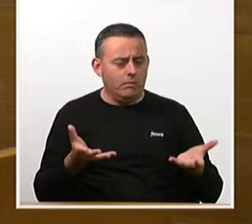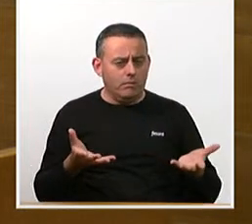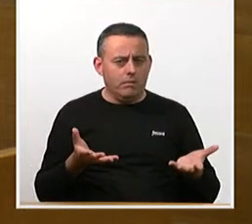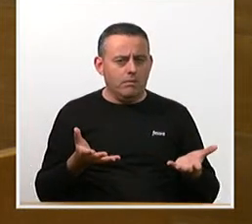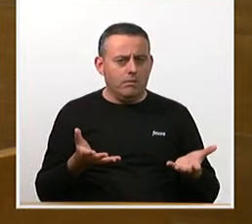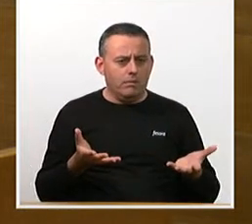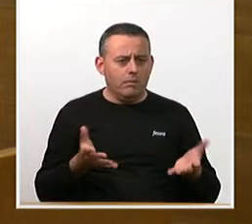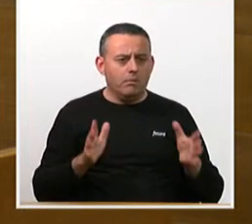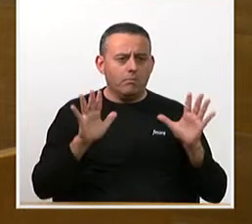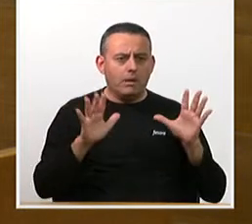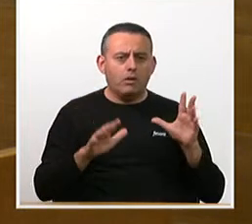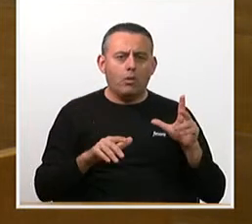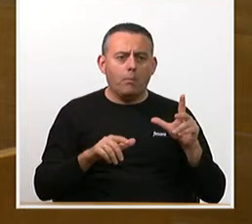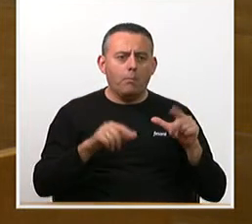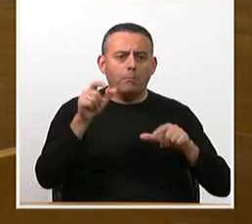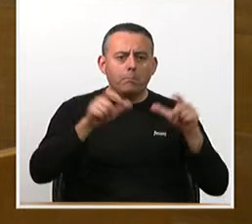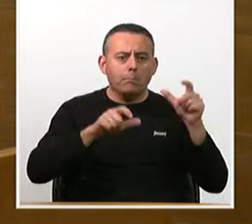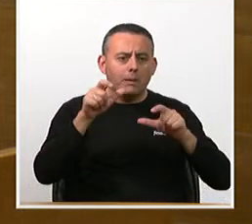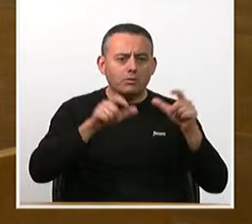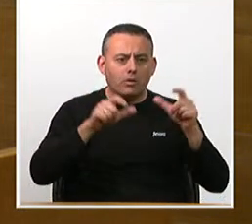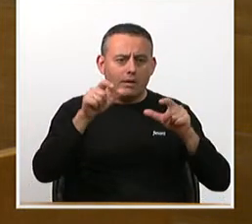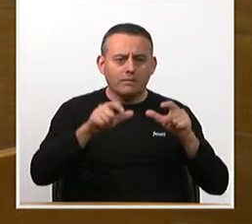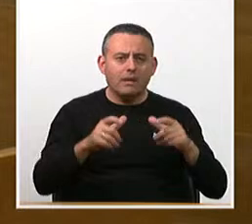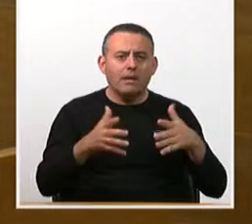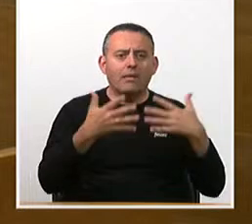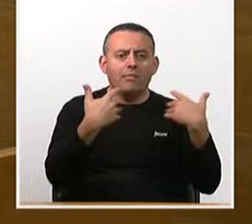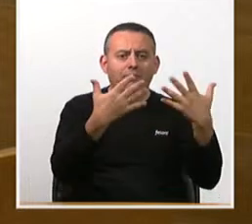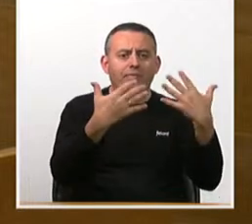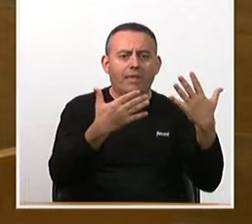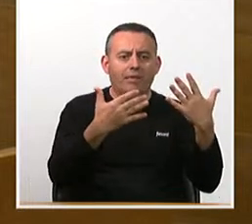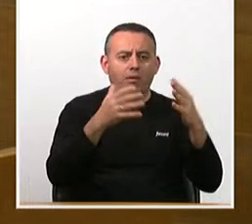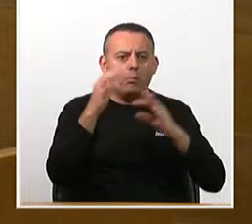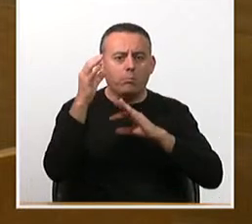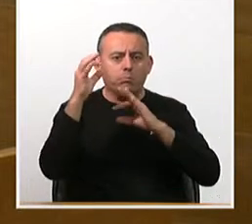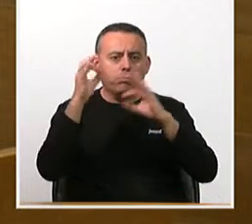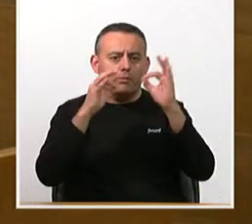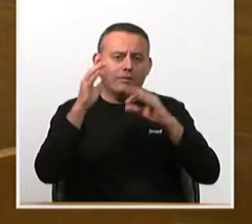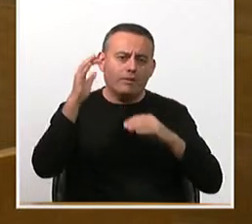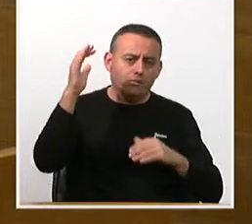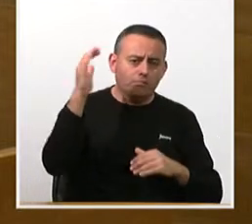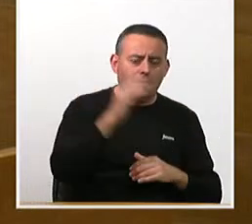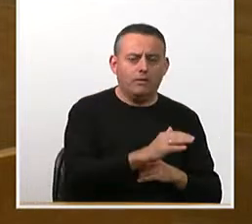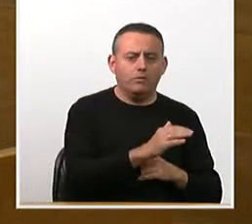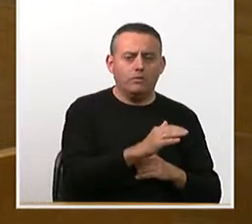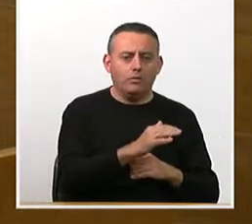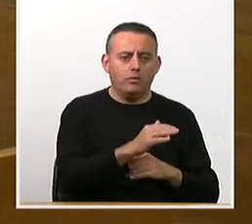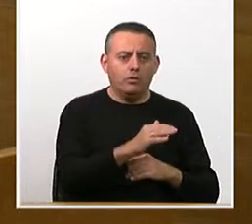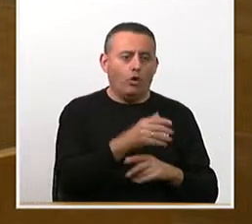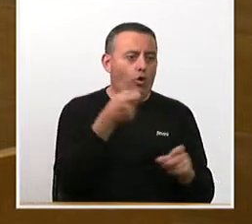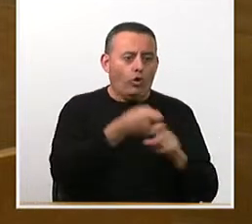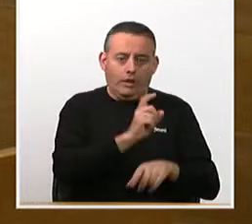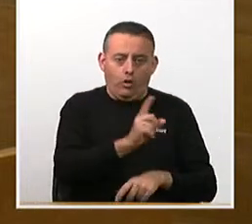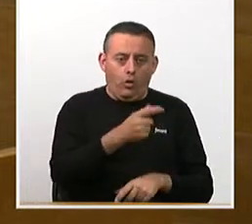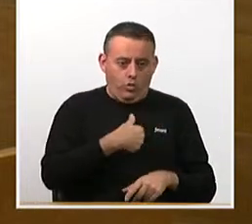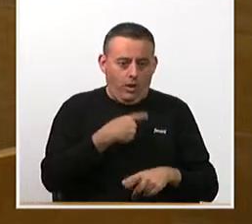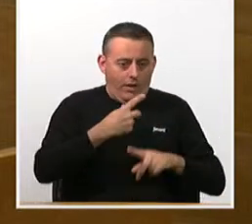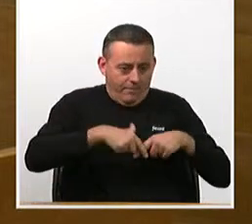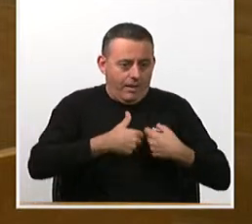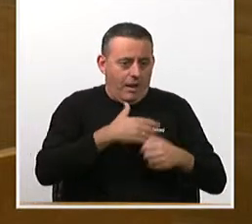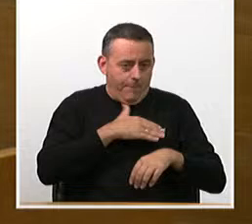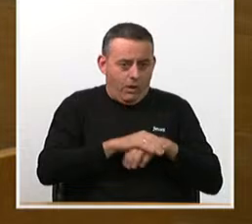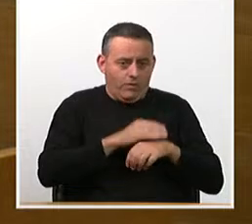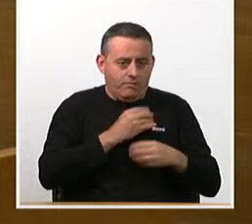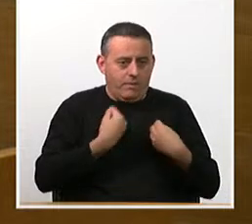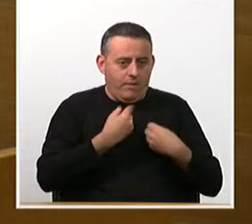décima parte de la población y yo no tengo nada contra p tengo familiares y amigos allí pero qué pasaba se lo expli en